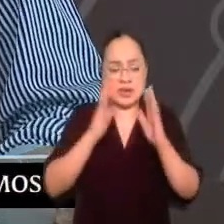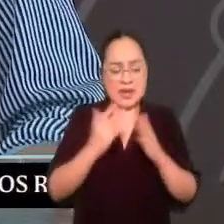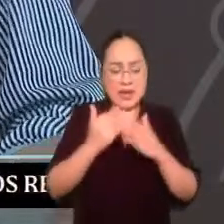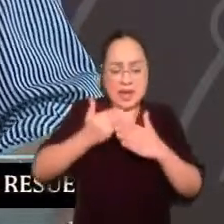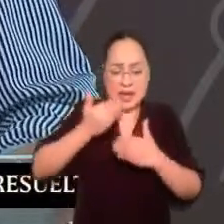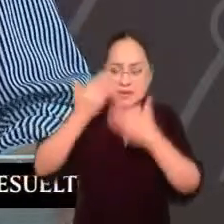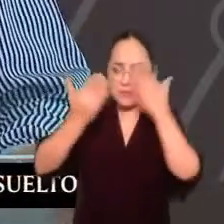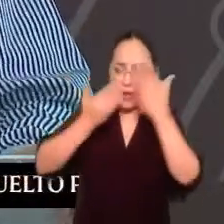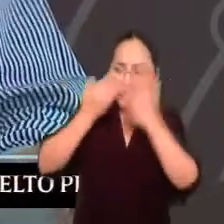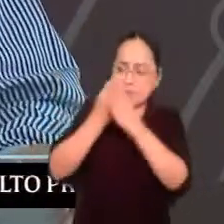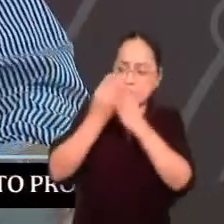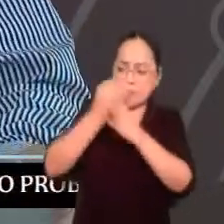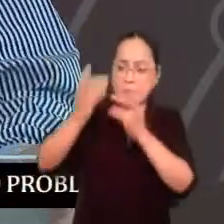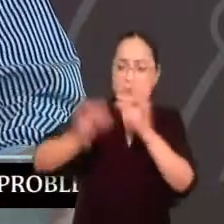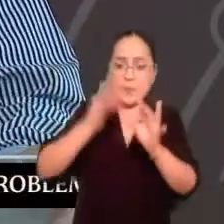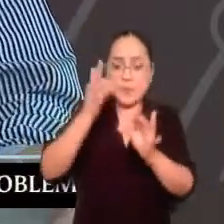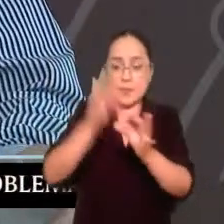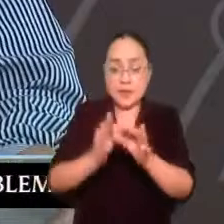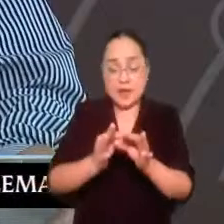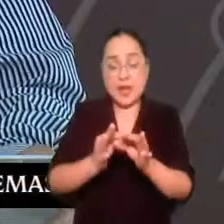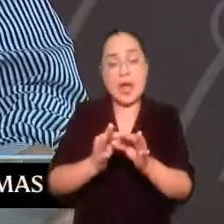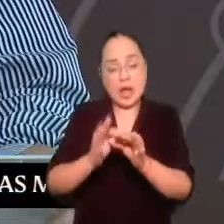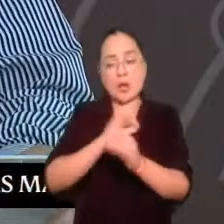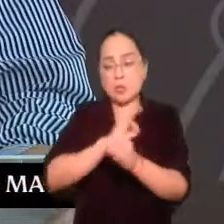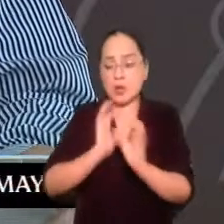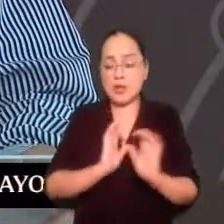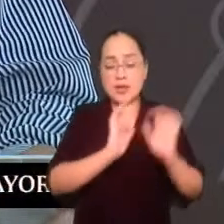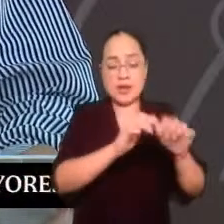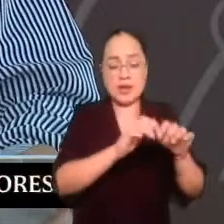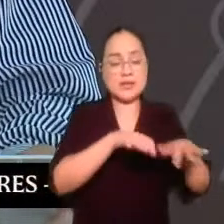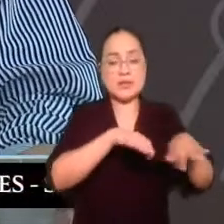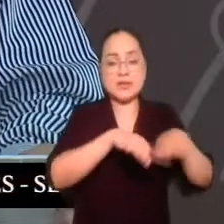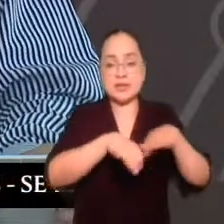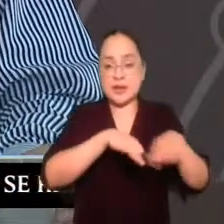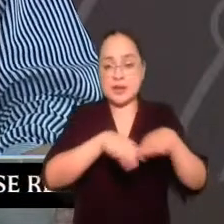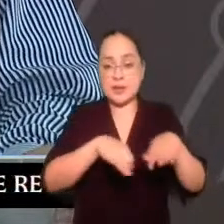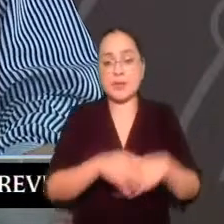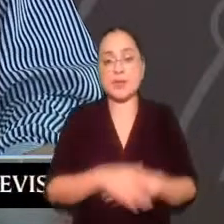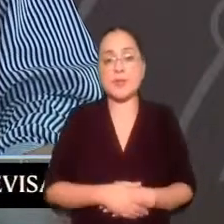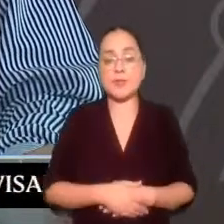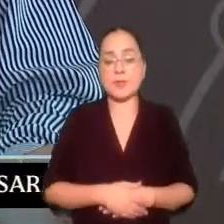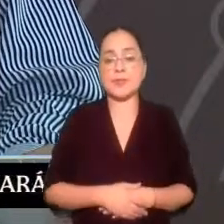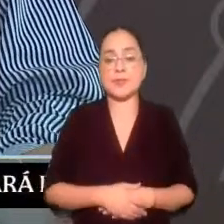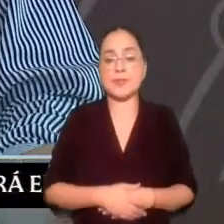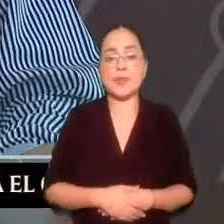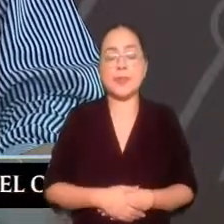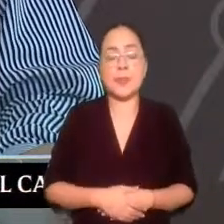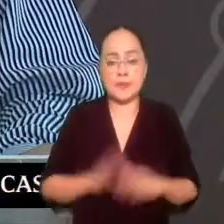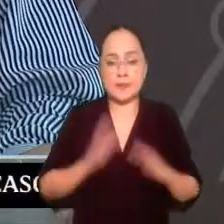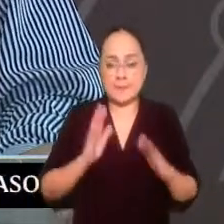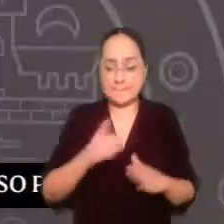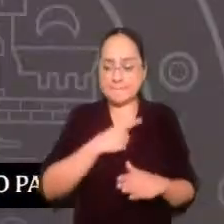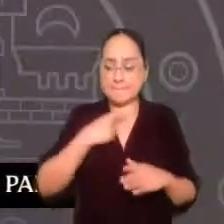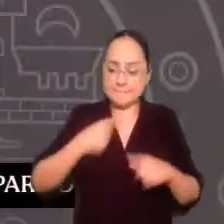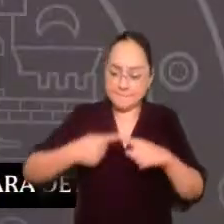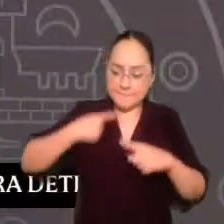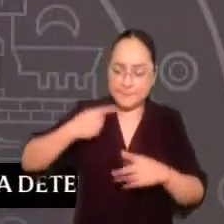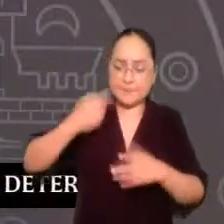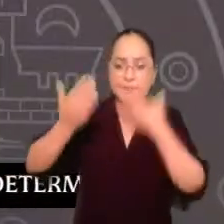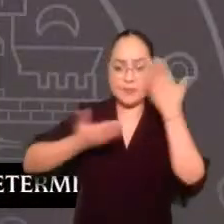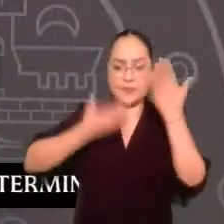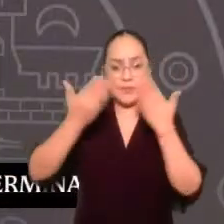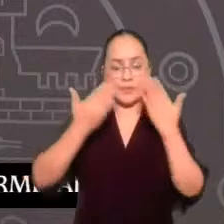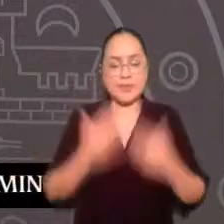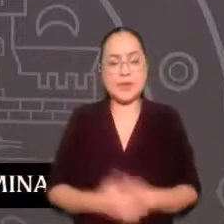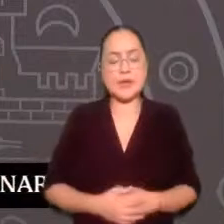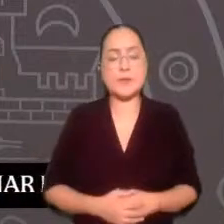diciendo, vamos a capacitar a los que tenemos, pero ya a los que contrates hay que recibirlos contratados, digo, formados.